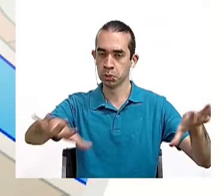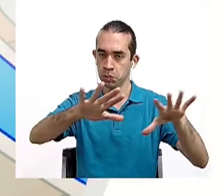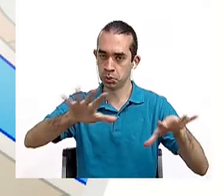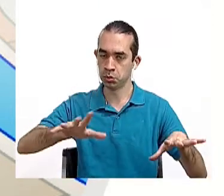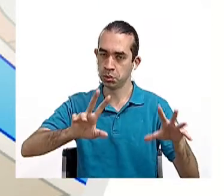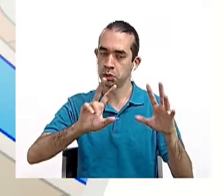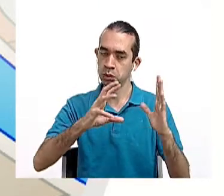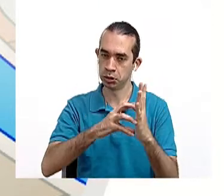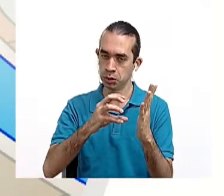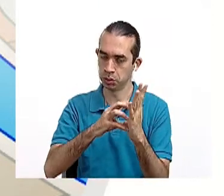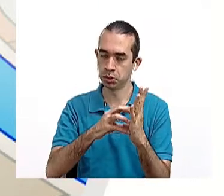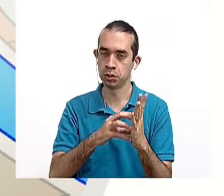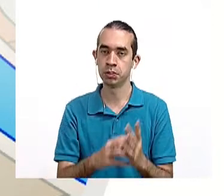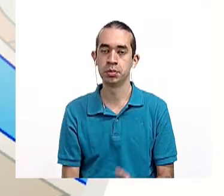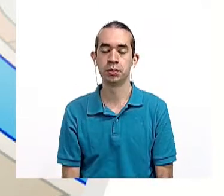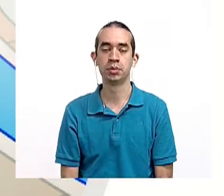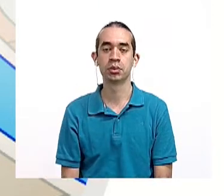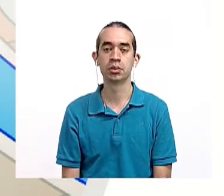texto.